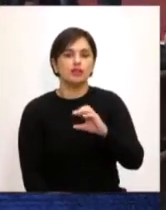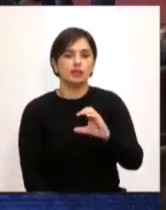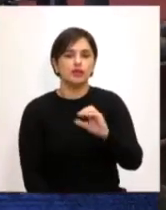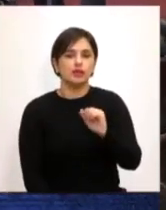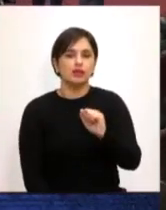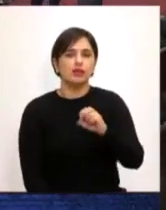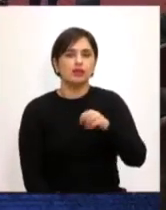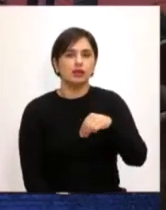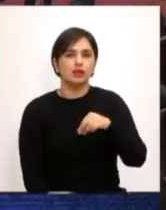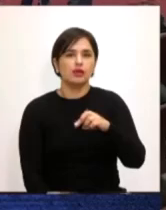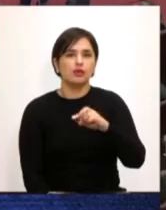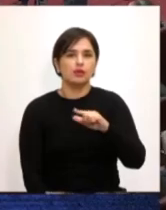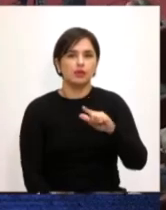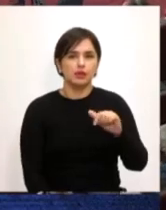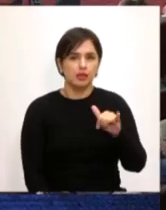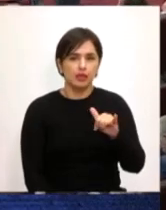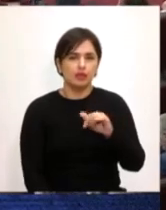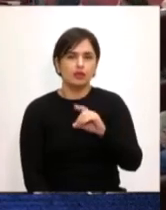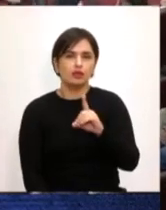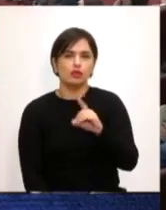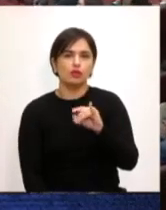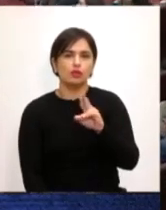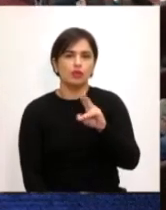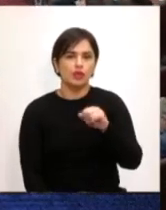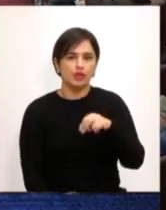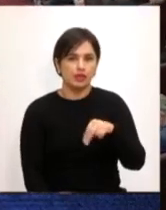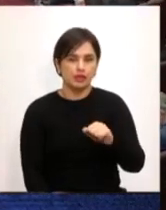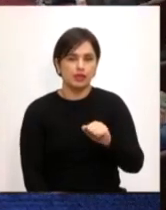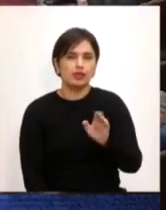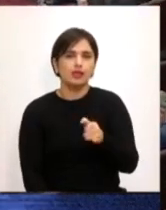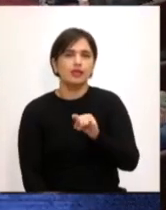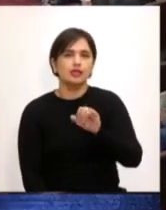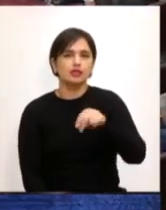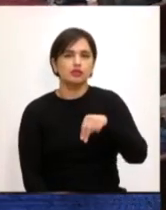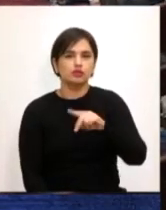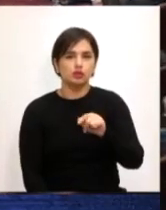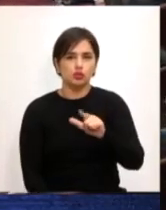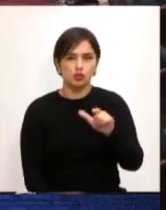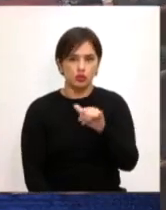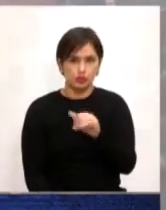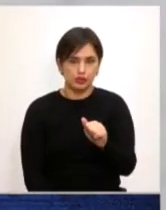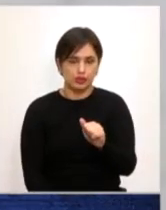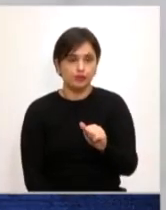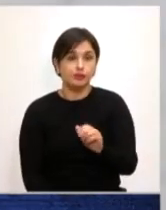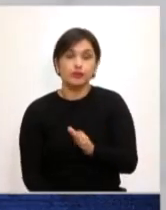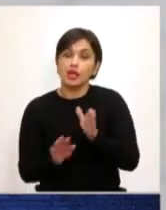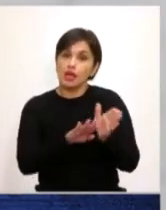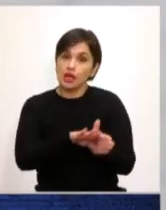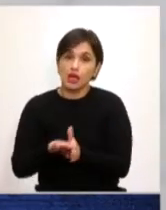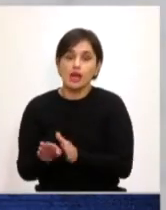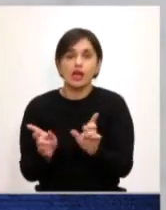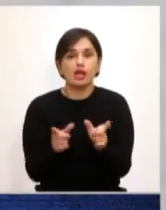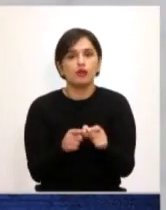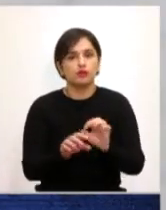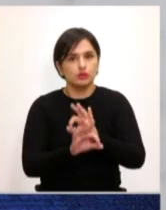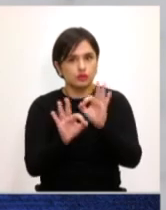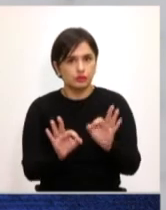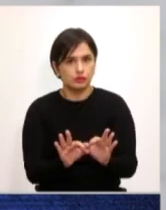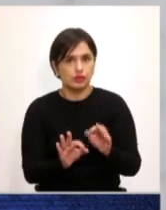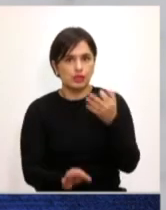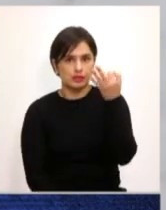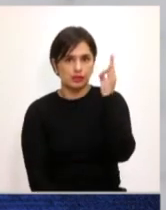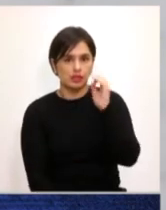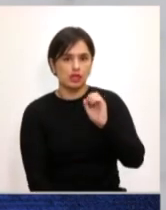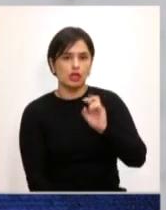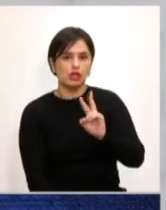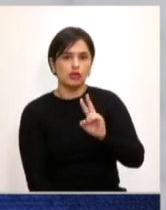Durana y José Miguel Insulza. Por su parte, la Comisión de Educación sesionó los días 2 de junio